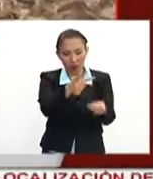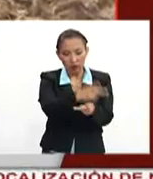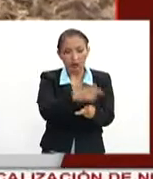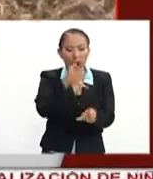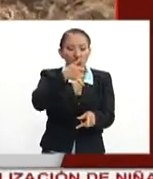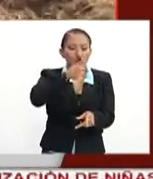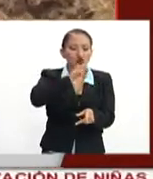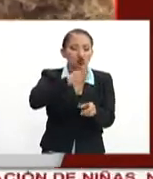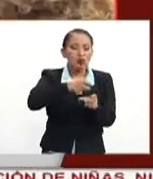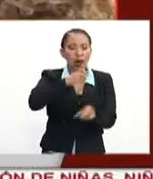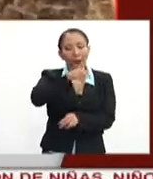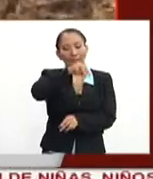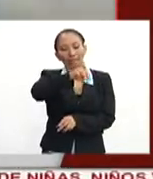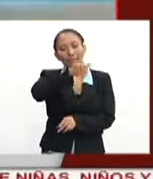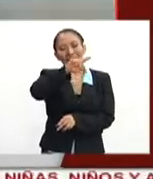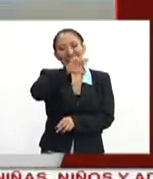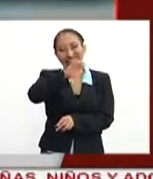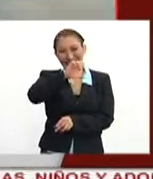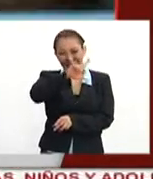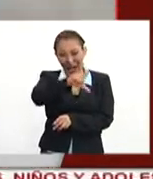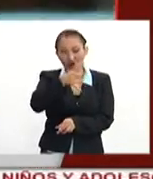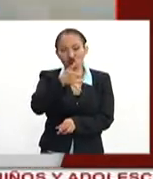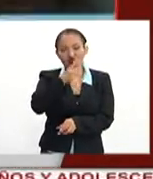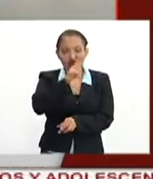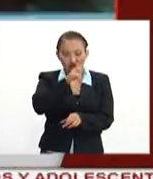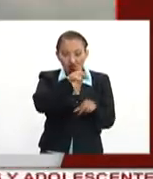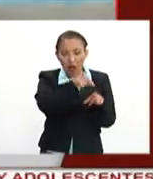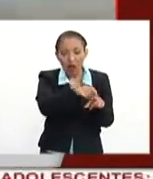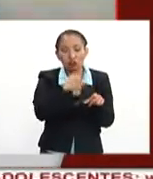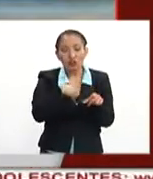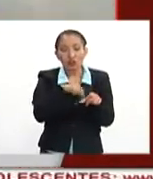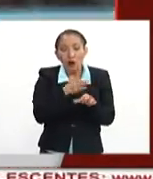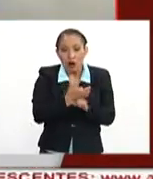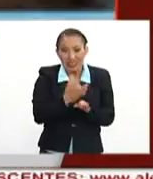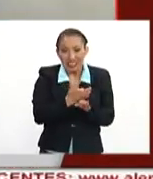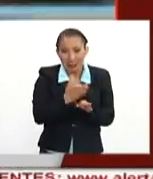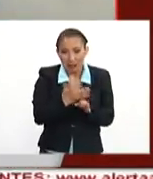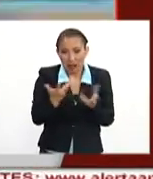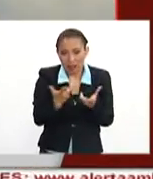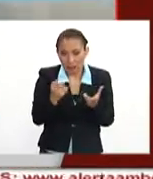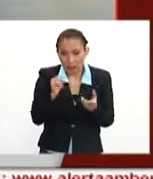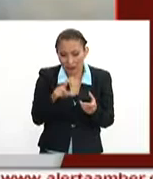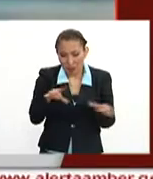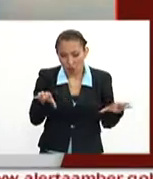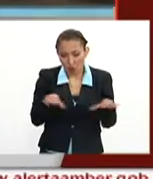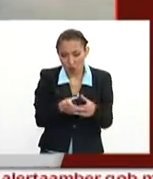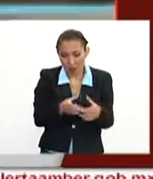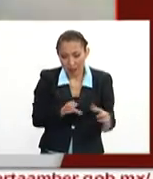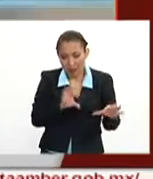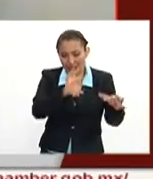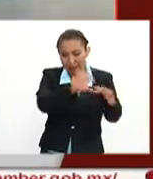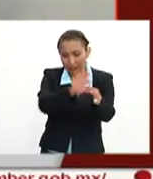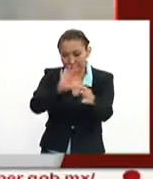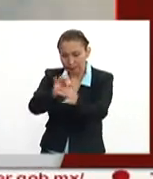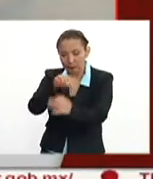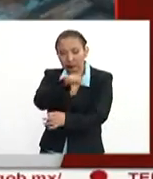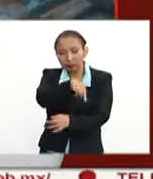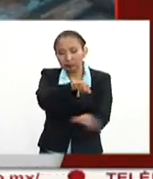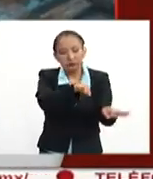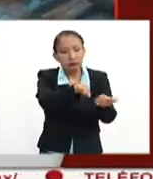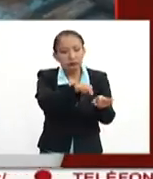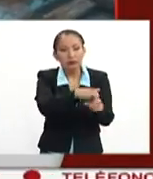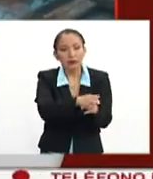bebida espirituosa llamada mezcal. Lo que nosotros estamos ahorita haciendo con estas comunidades